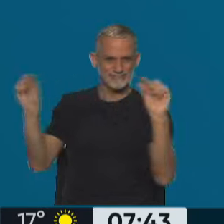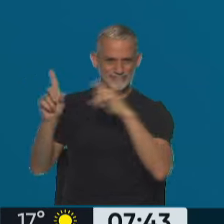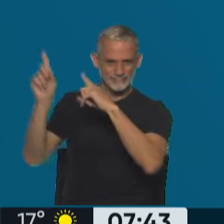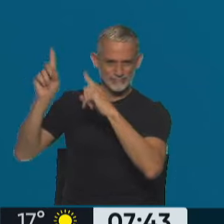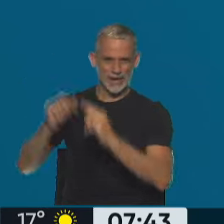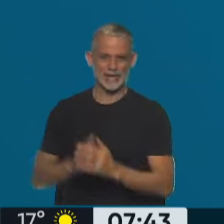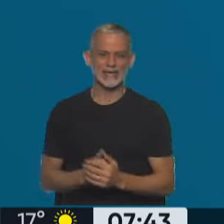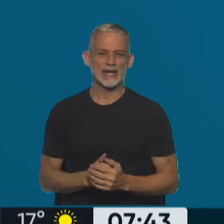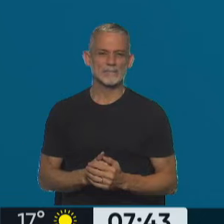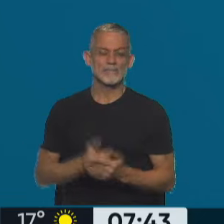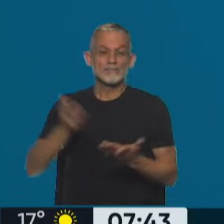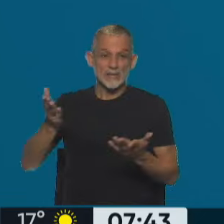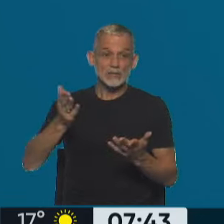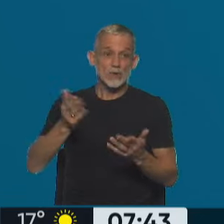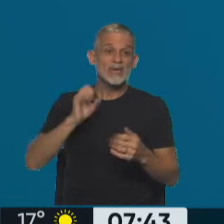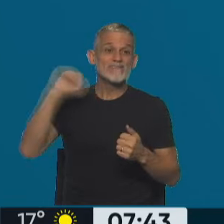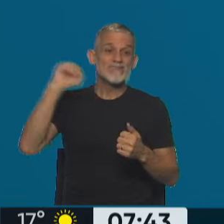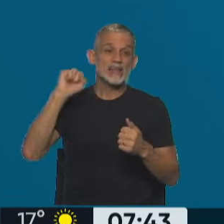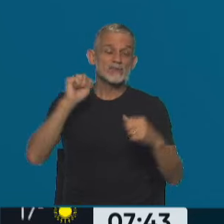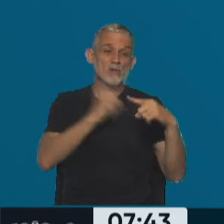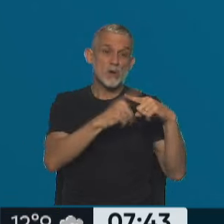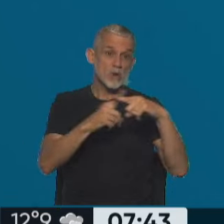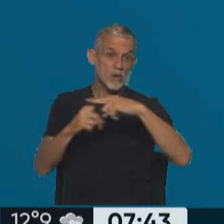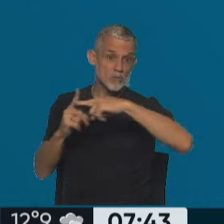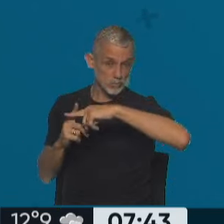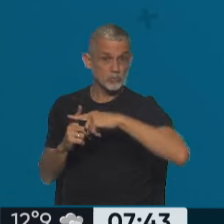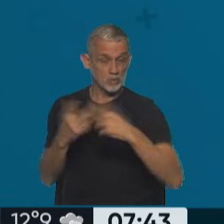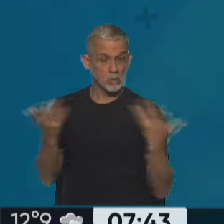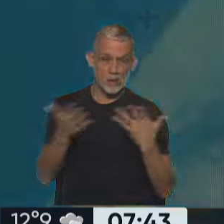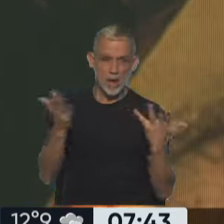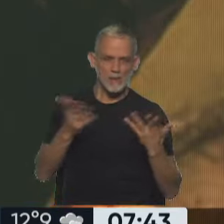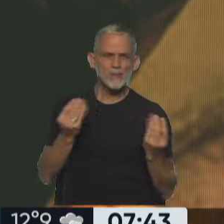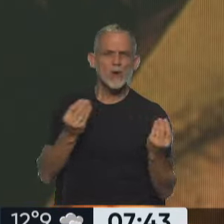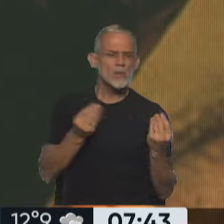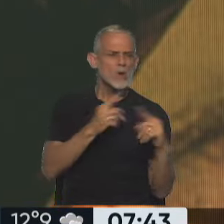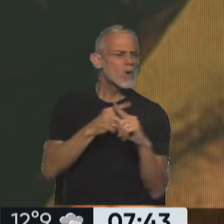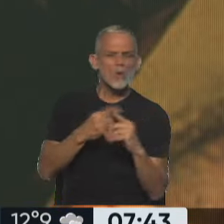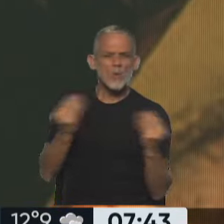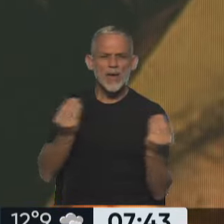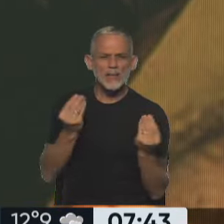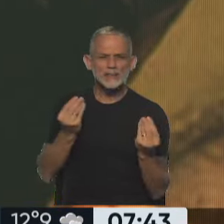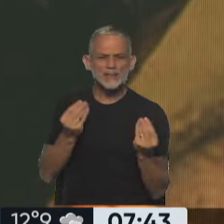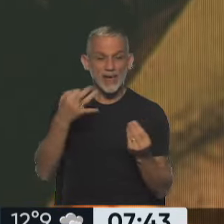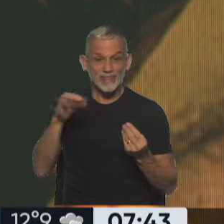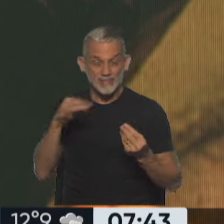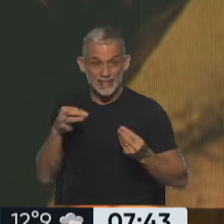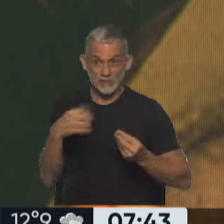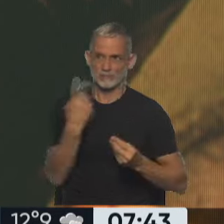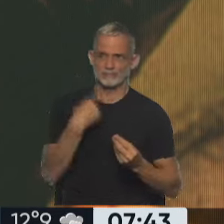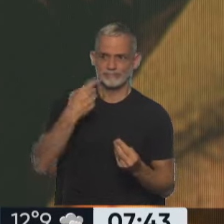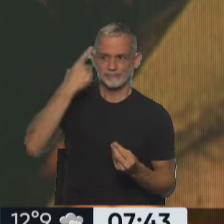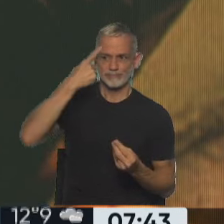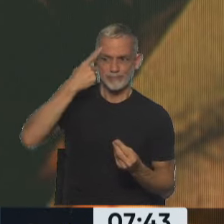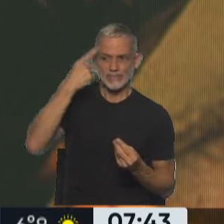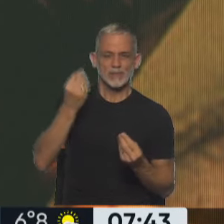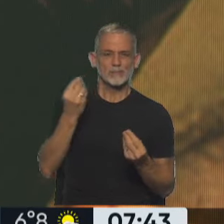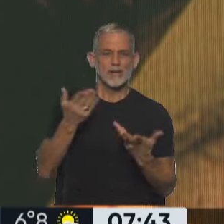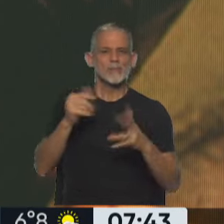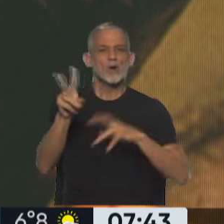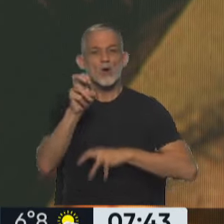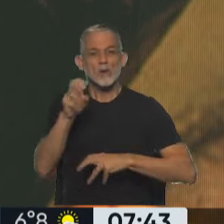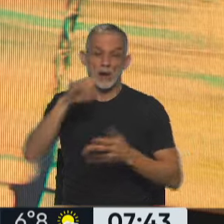chequeado.com/inflación acumulada. Y la verdad es que es una herramienta muy útil para saber a dónde estamos parados y qué tenemos que tener en cuenta a la hora de cobrar